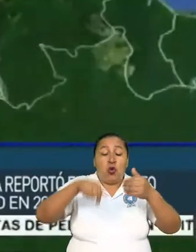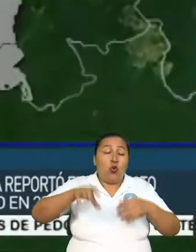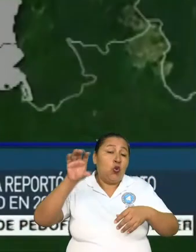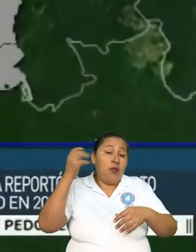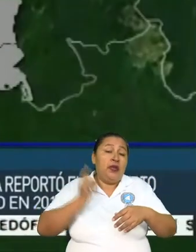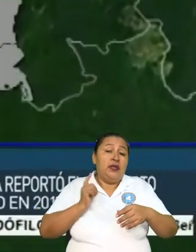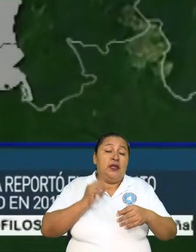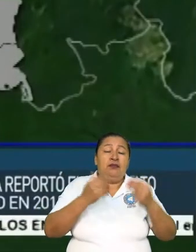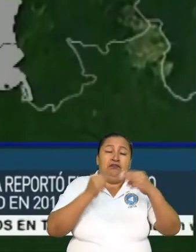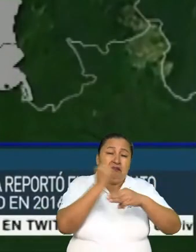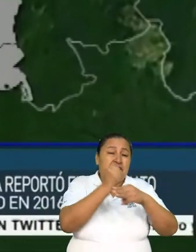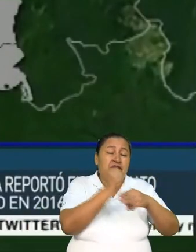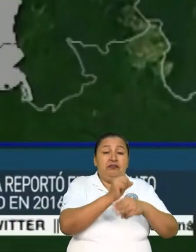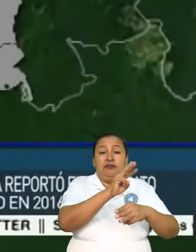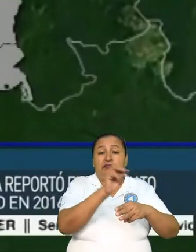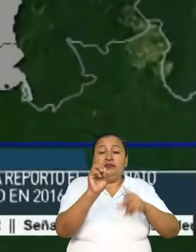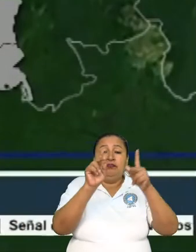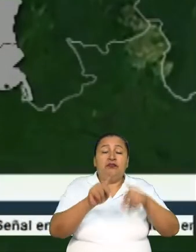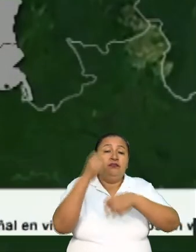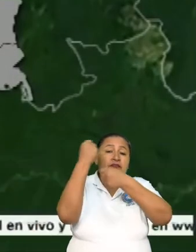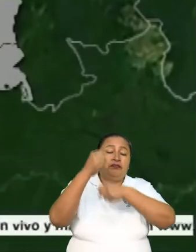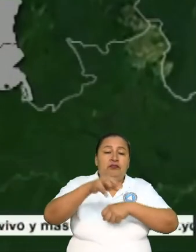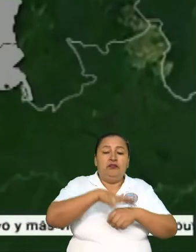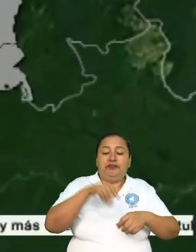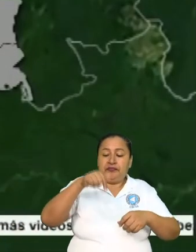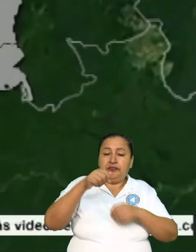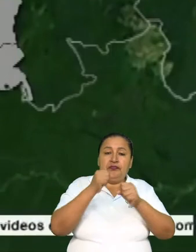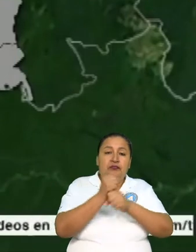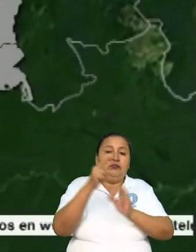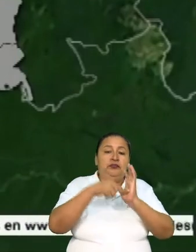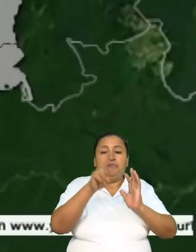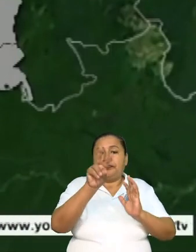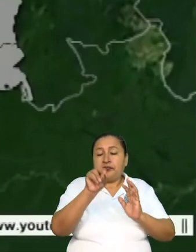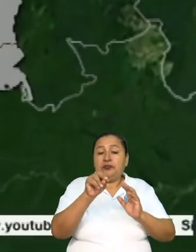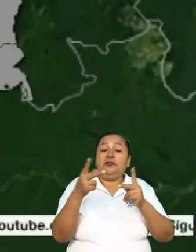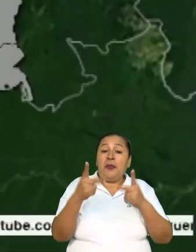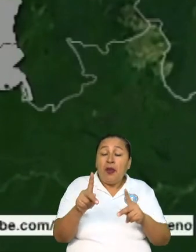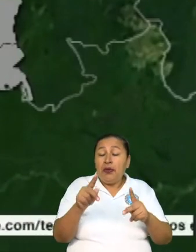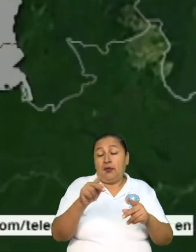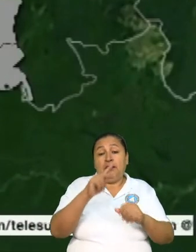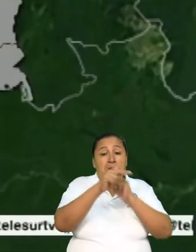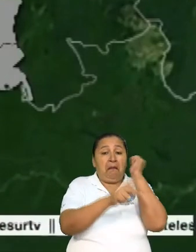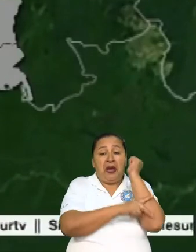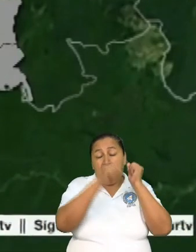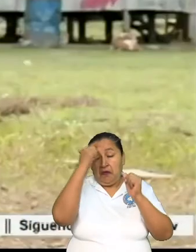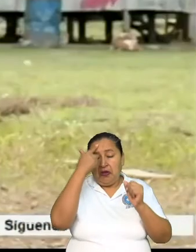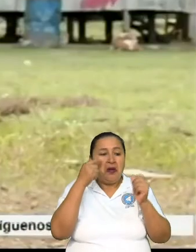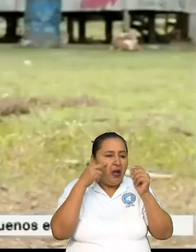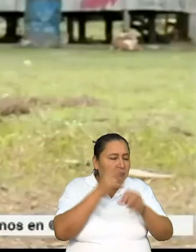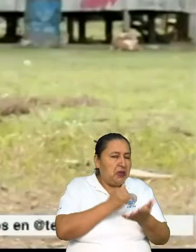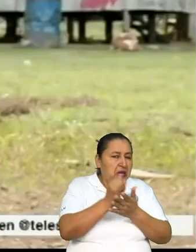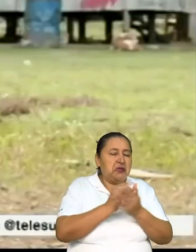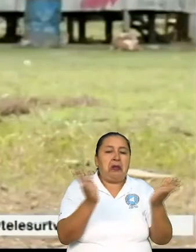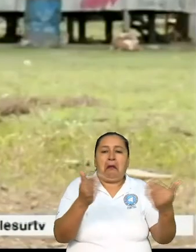el asesinato de casi 300 líderes sociales en lo que va de este 2020, sin que el Estado emprenda una investigación